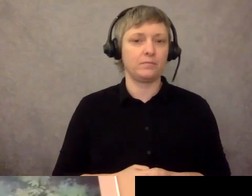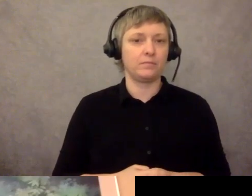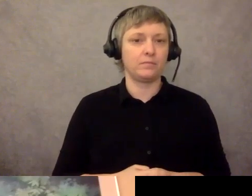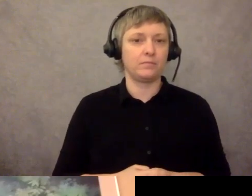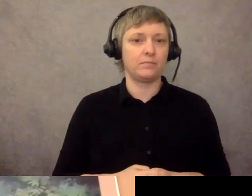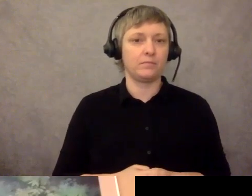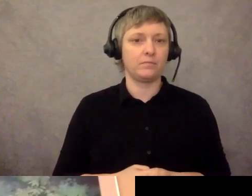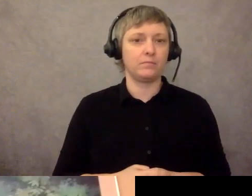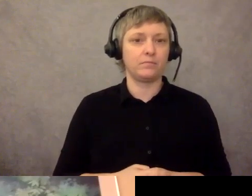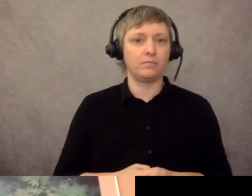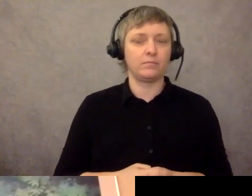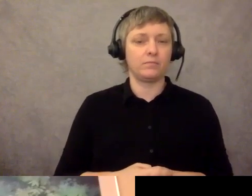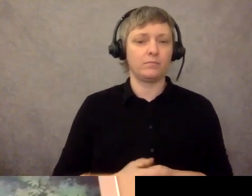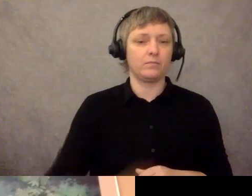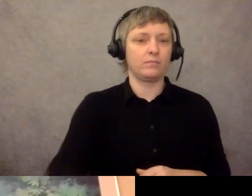Usted debería de